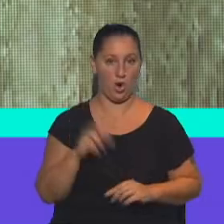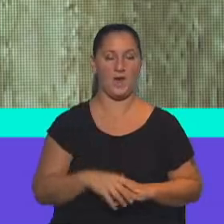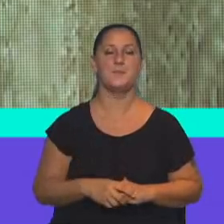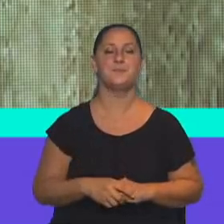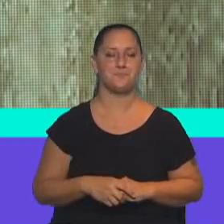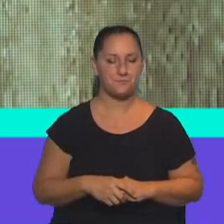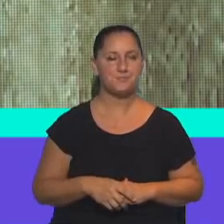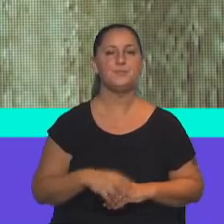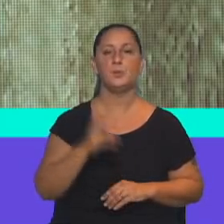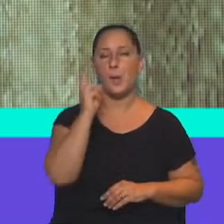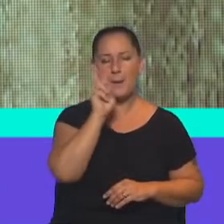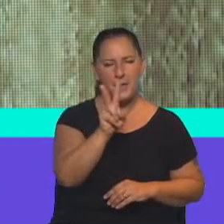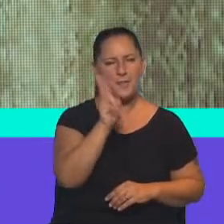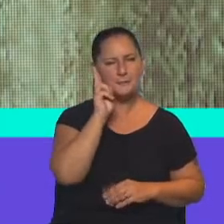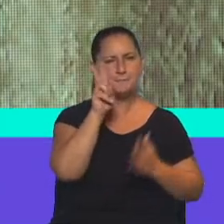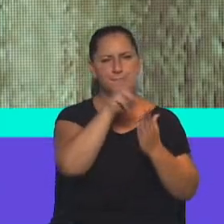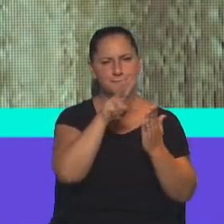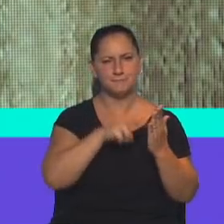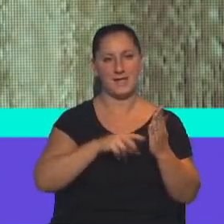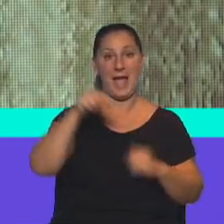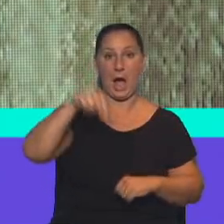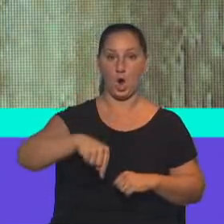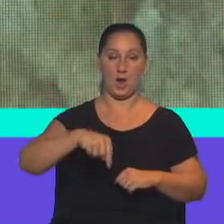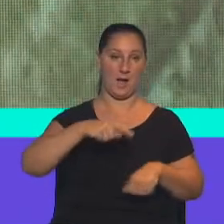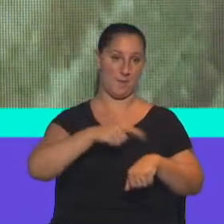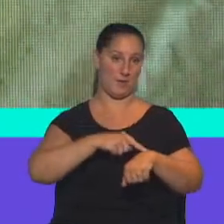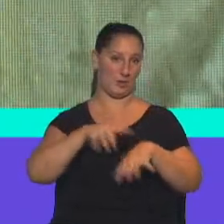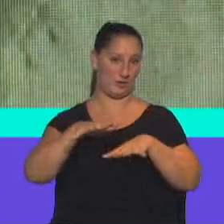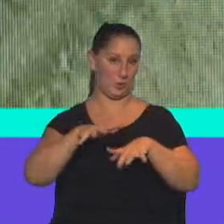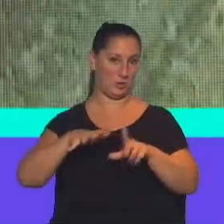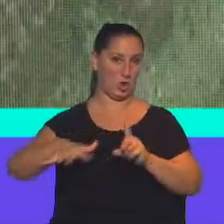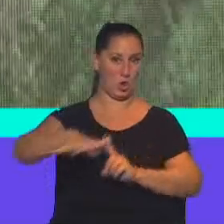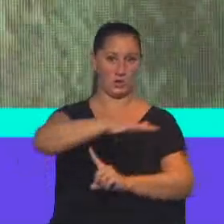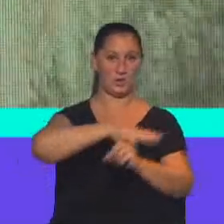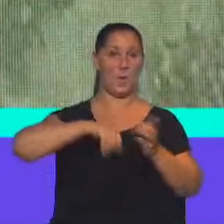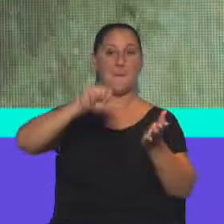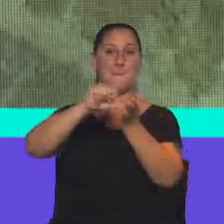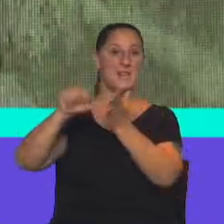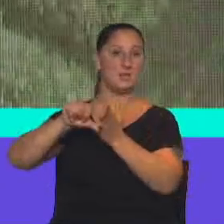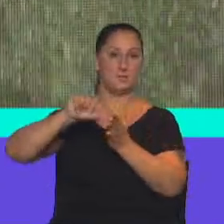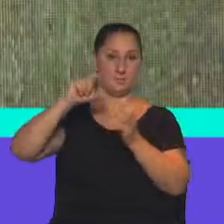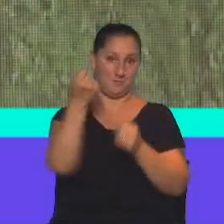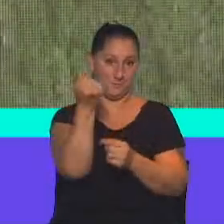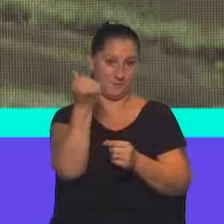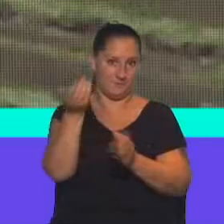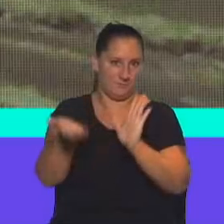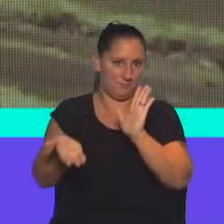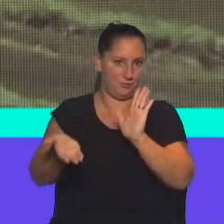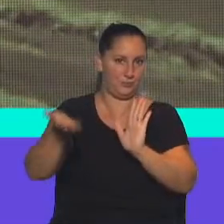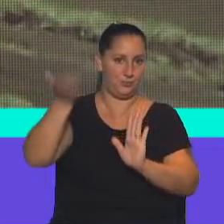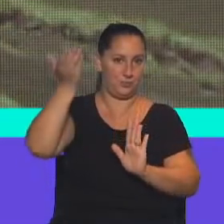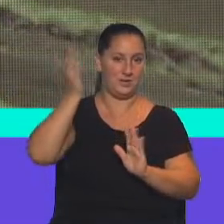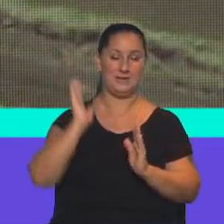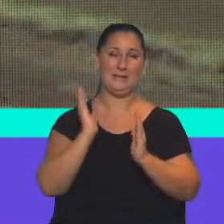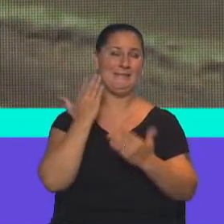algunos datos. Ahora, encima, en este contexto, tenés los precios internacionales muy elevados y prende una